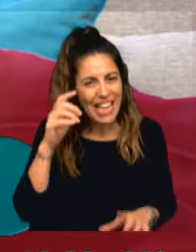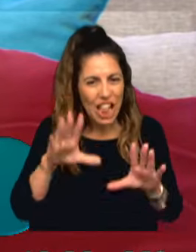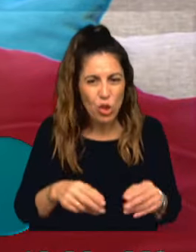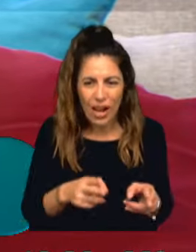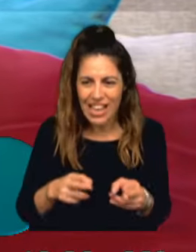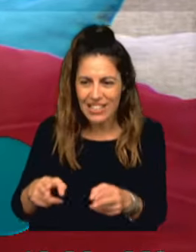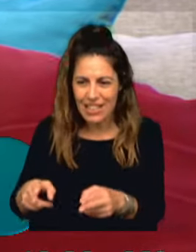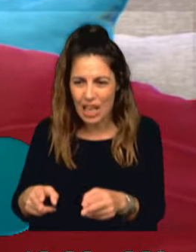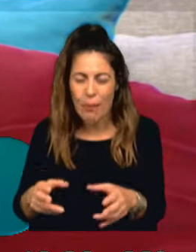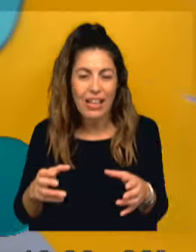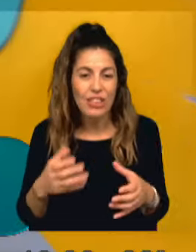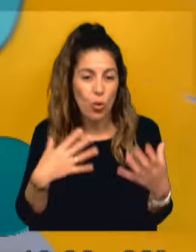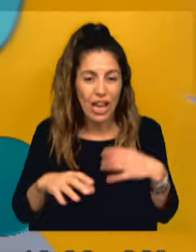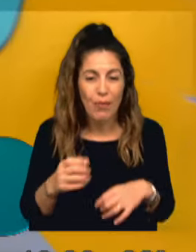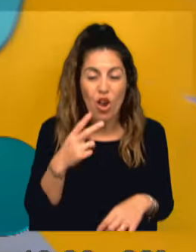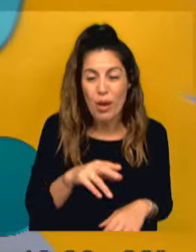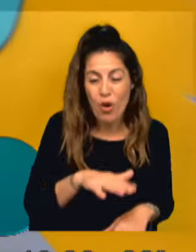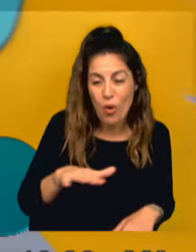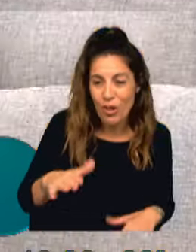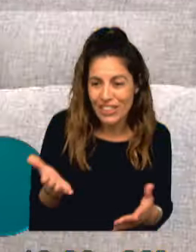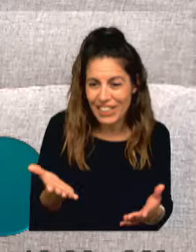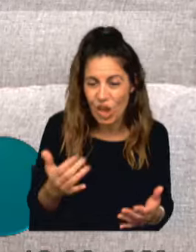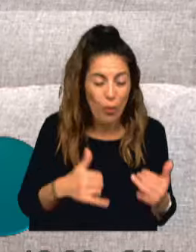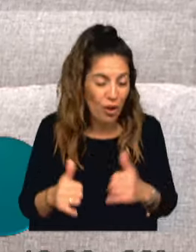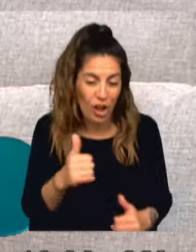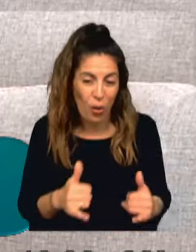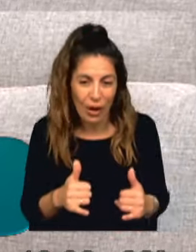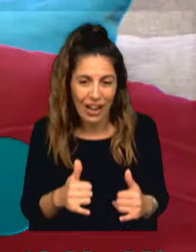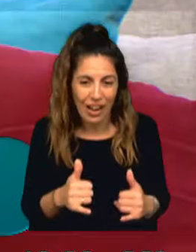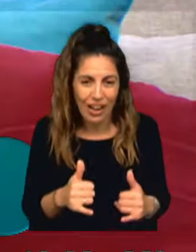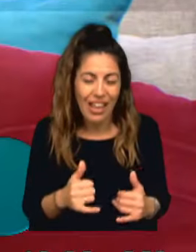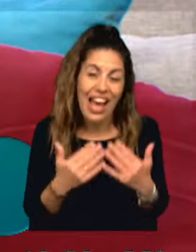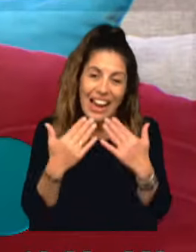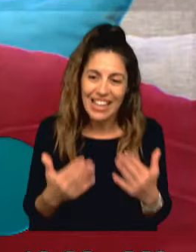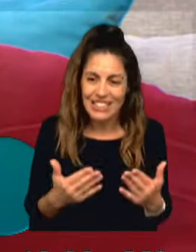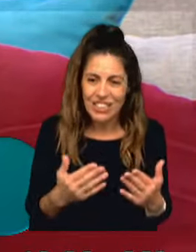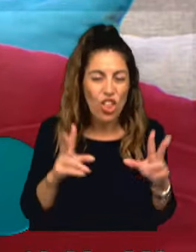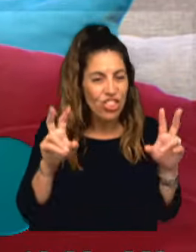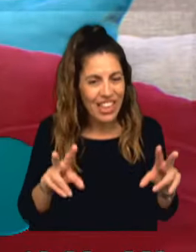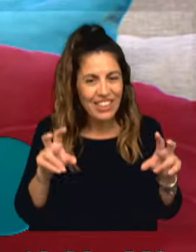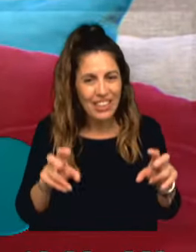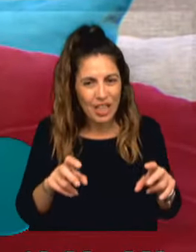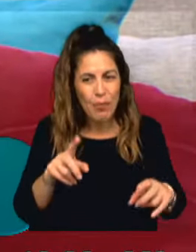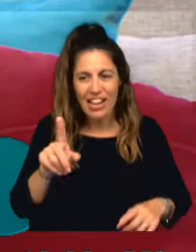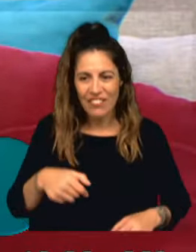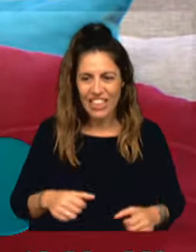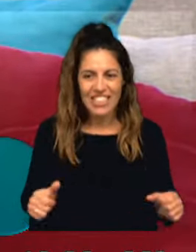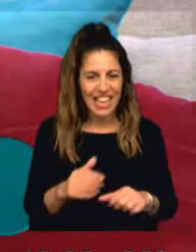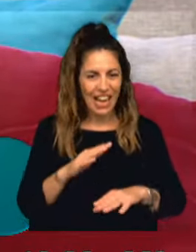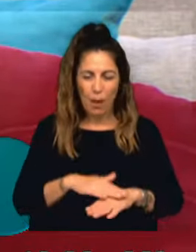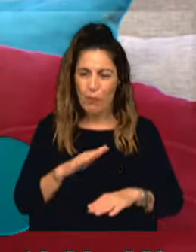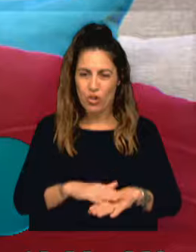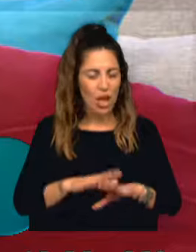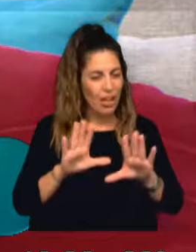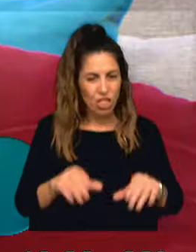etapas que lleva a una mascota que siempre los vemos como niños juegan con nosotros así que agradecidos de esta temática que viene a a ser responsabl desde